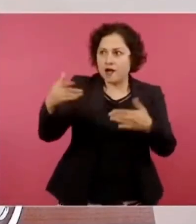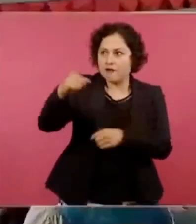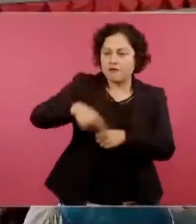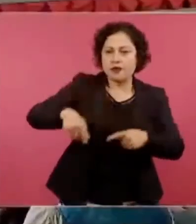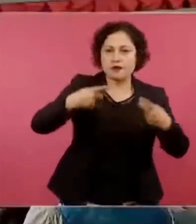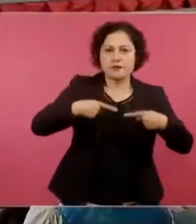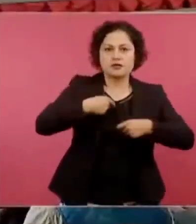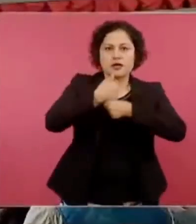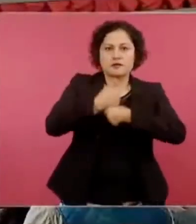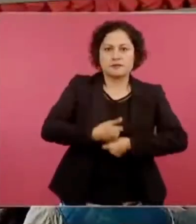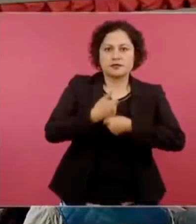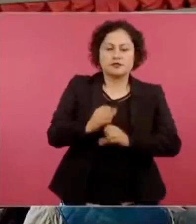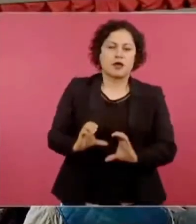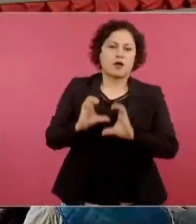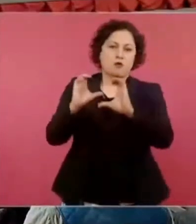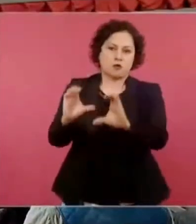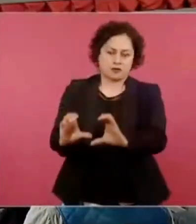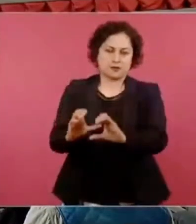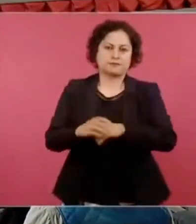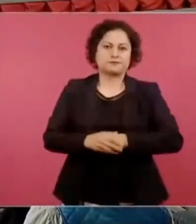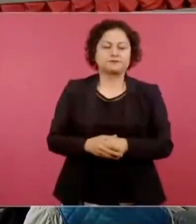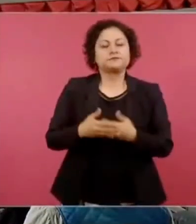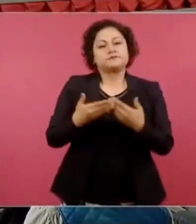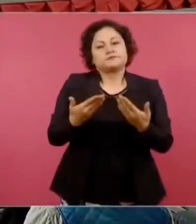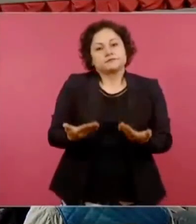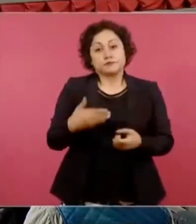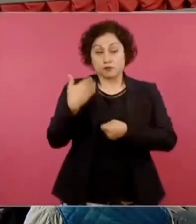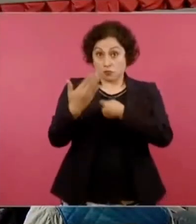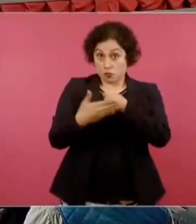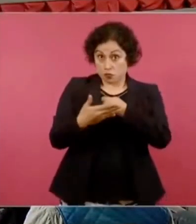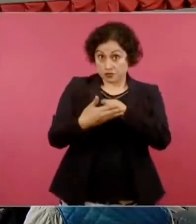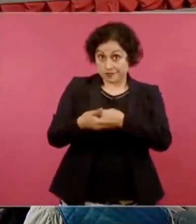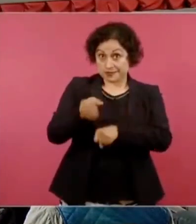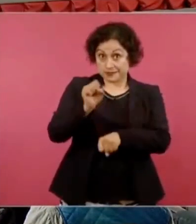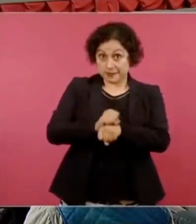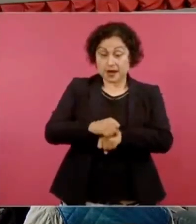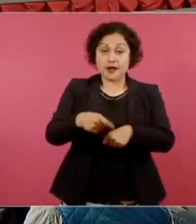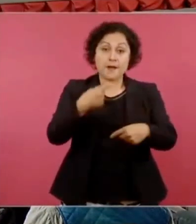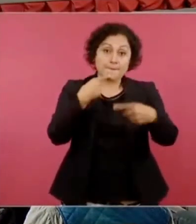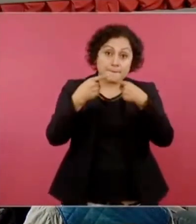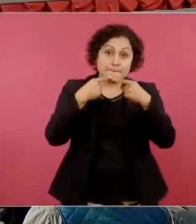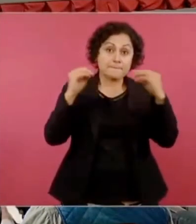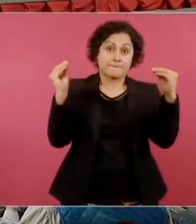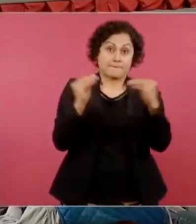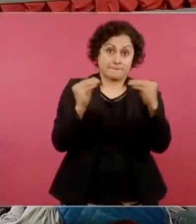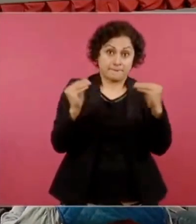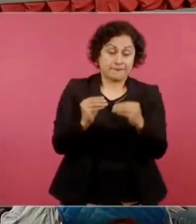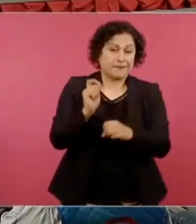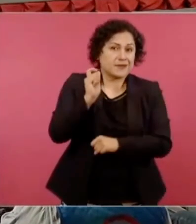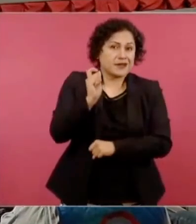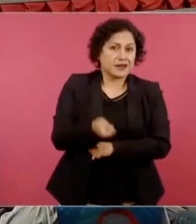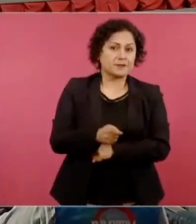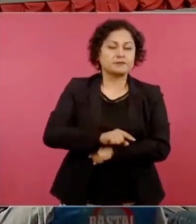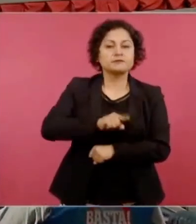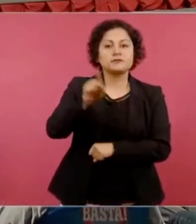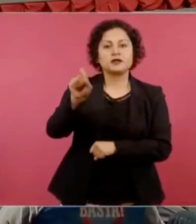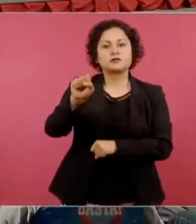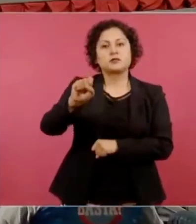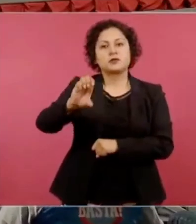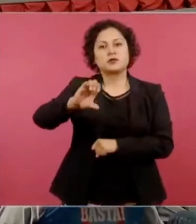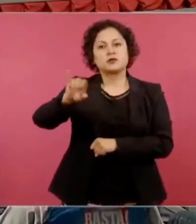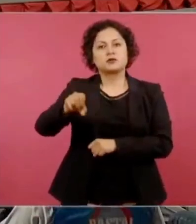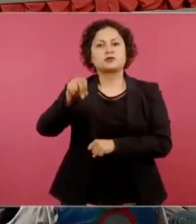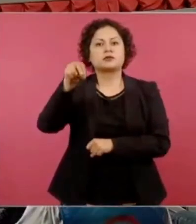en la Suprema Corte de Justicia de la Nación en las próximas semanas? La Suprema Corte está